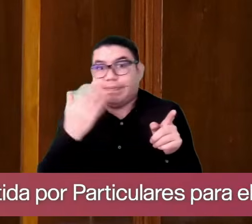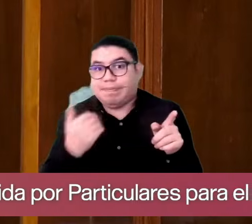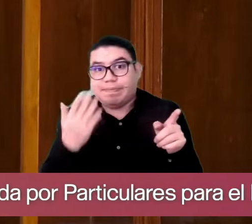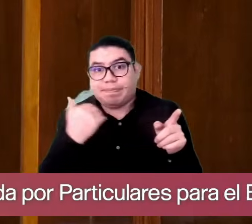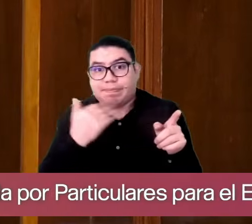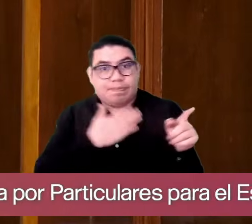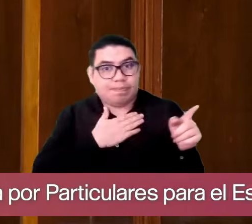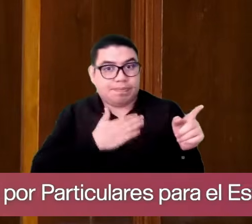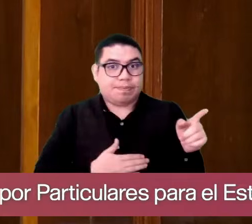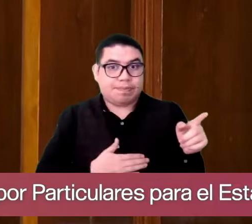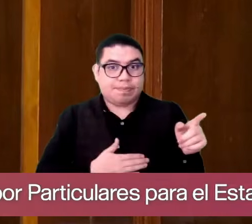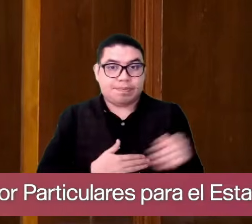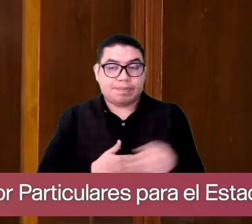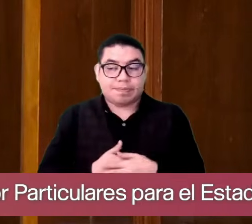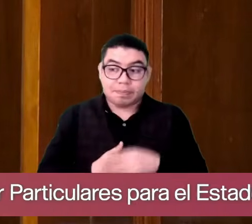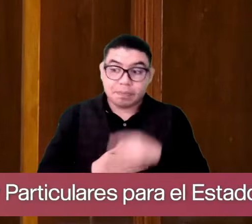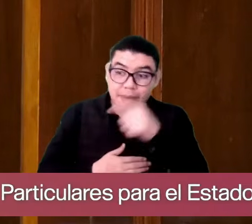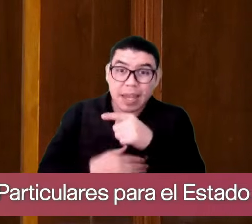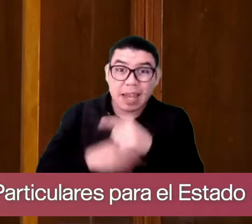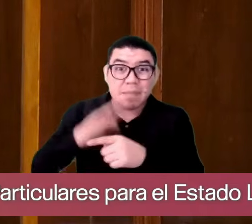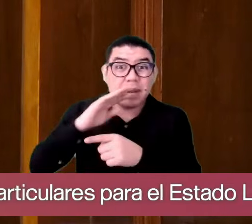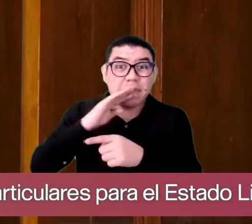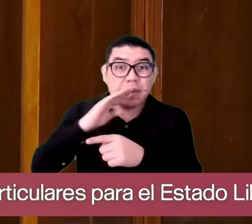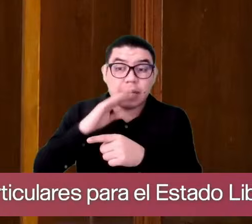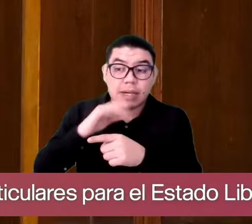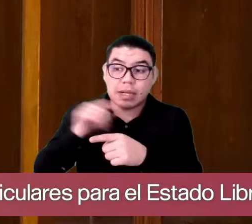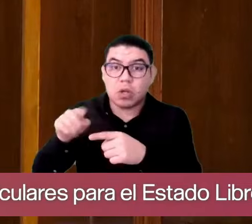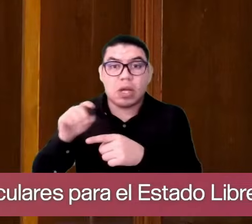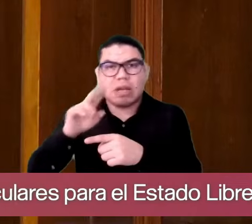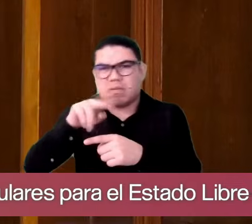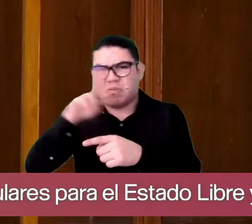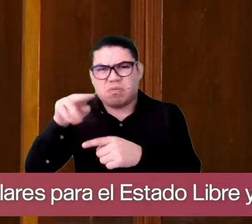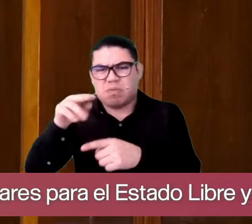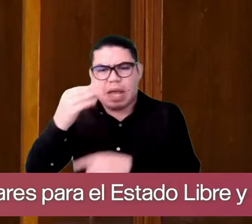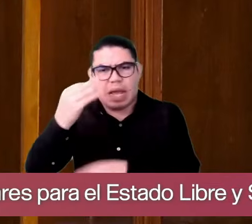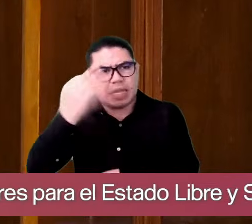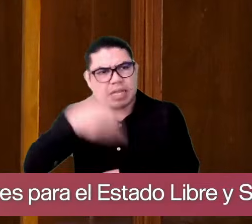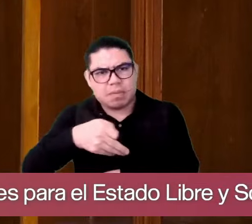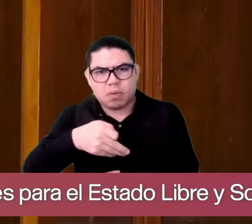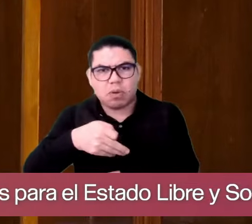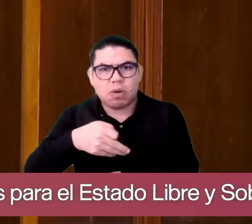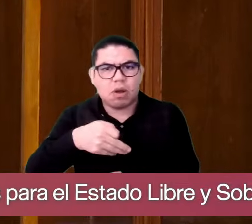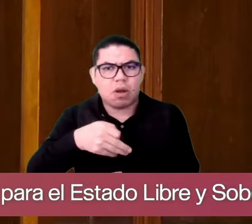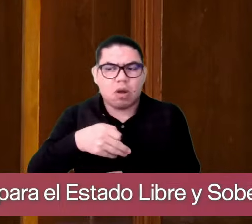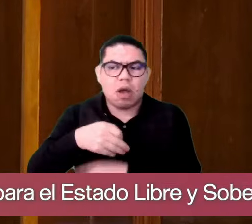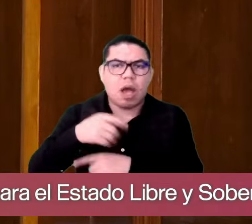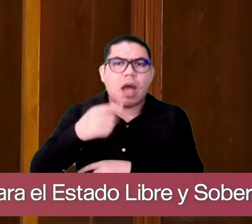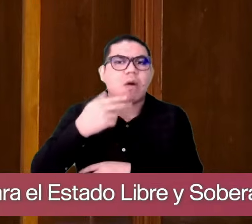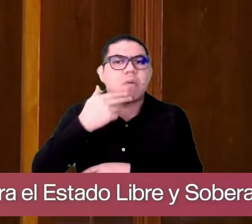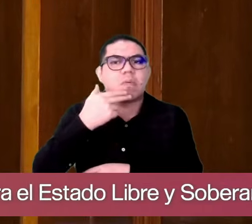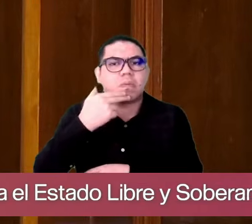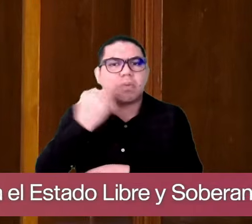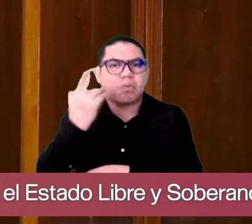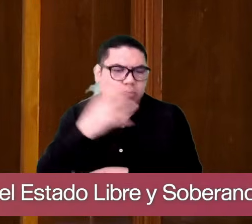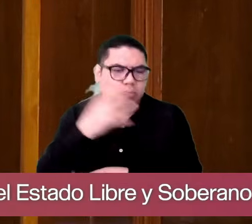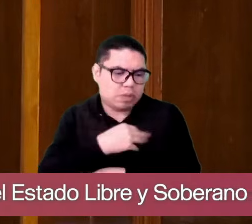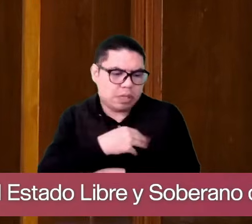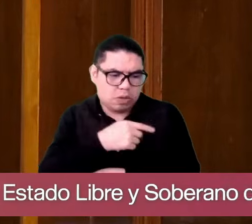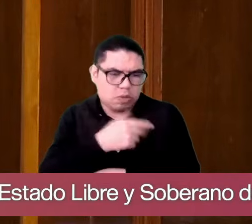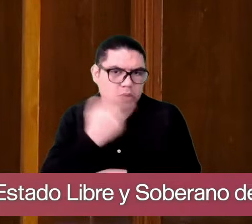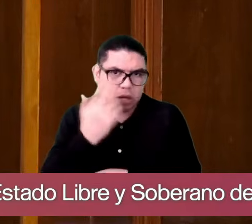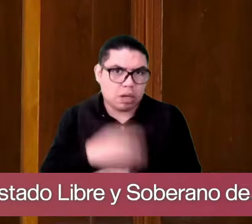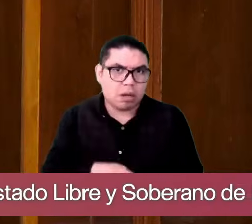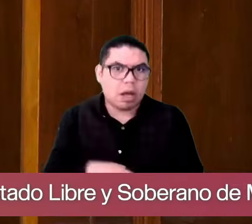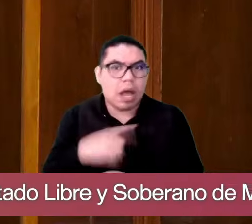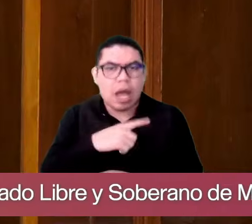ella, esa madre, nunca aceptó que su hija se quitara la vida. Estaba estudiando